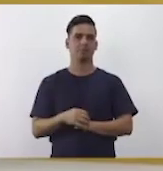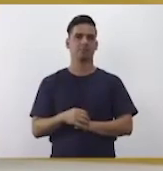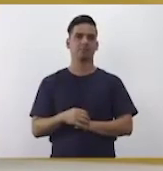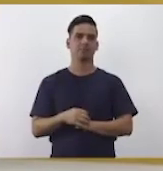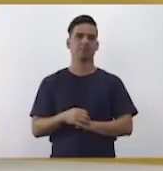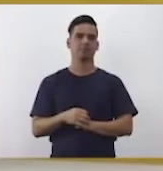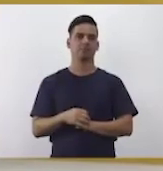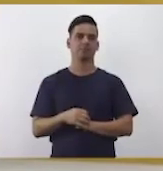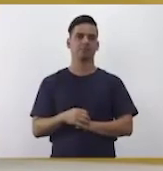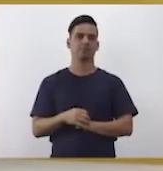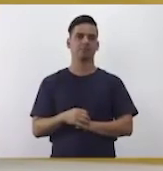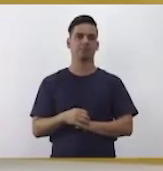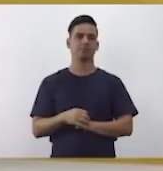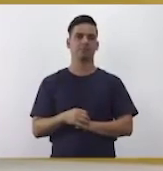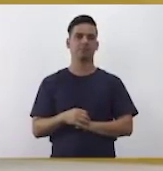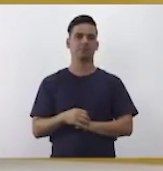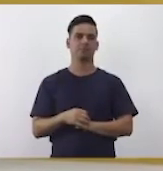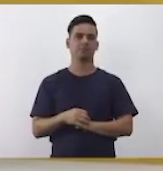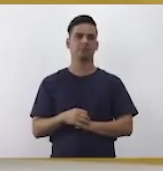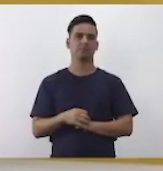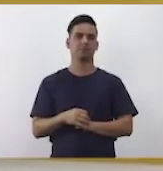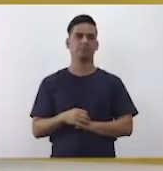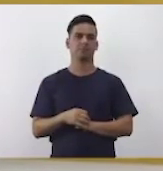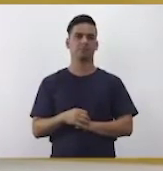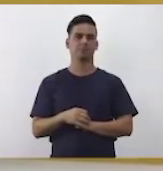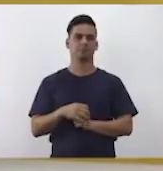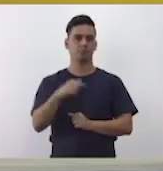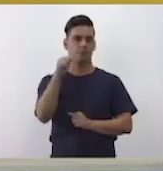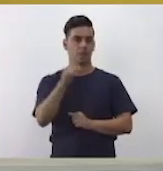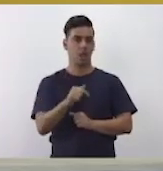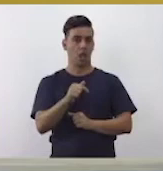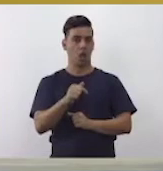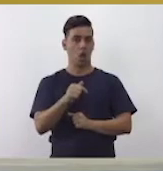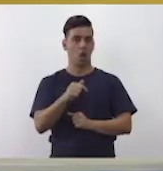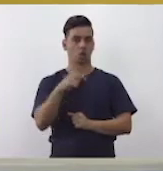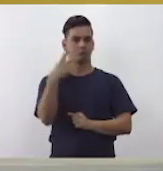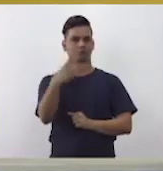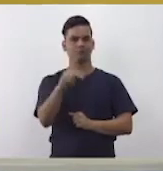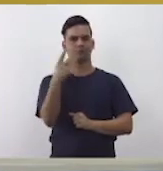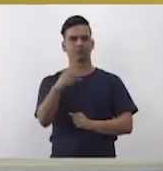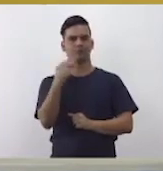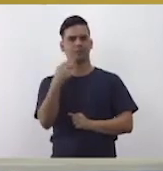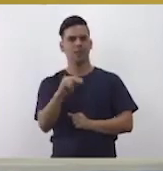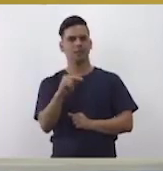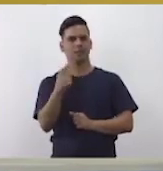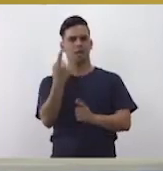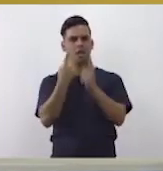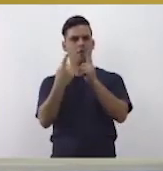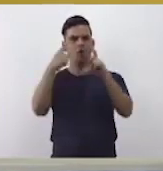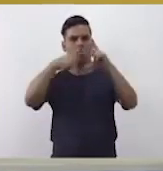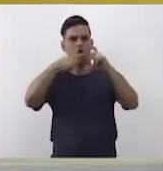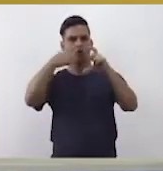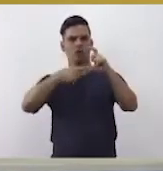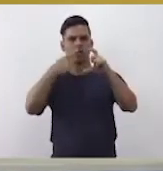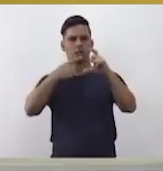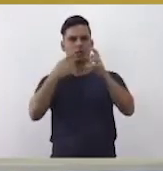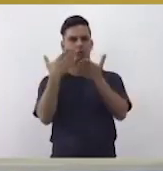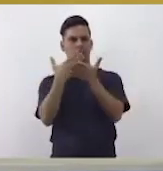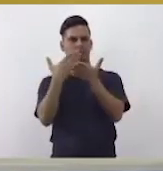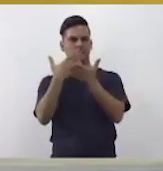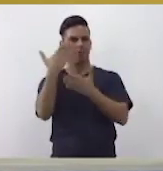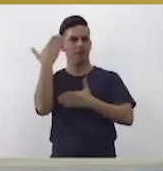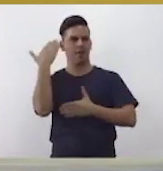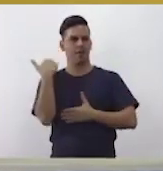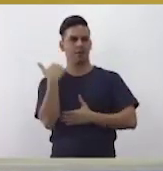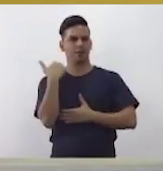Repasemos algo que en encuentros pasados, como es una habilidad que siempre nosotros en